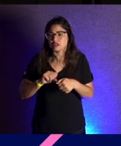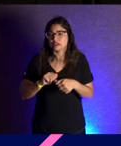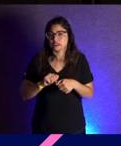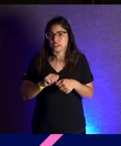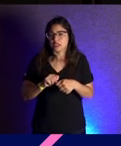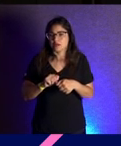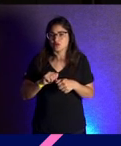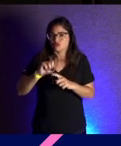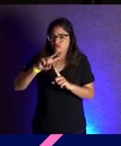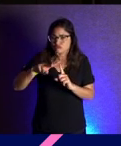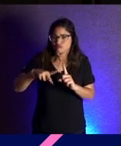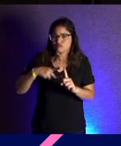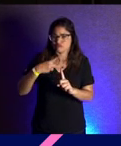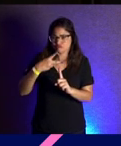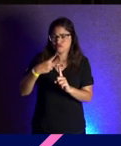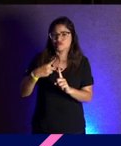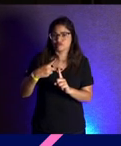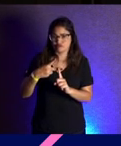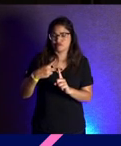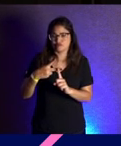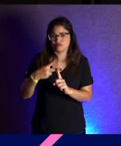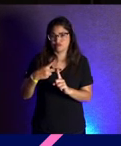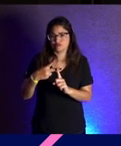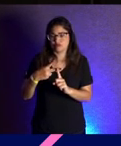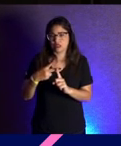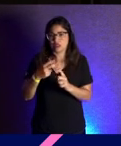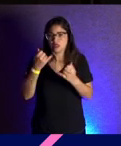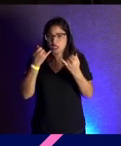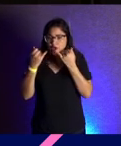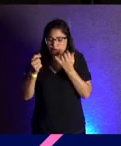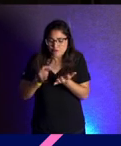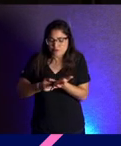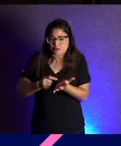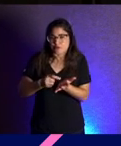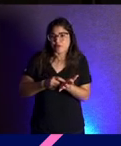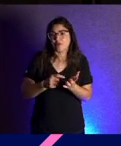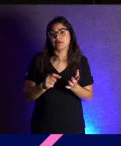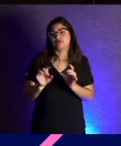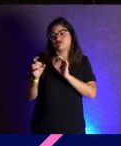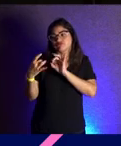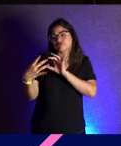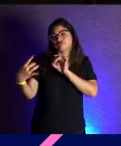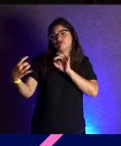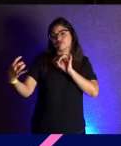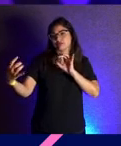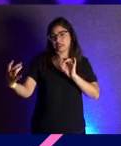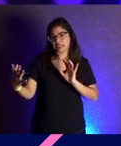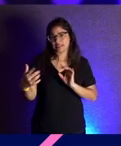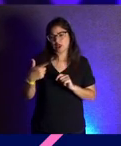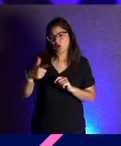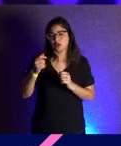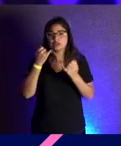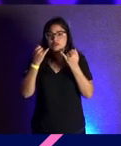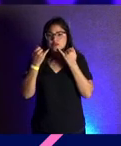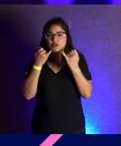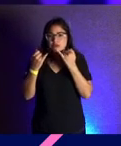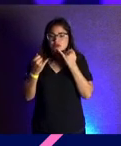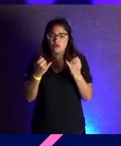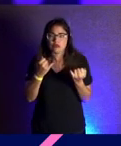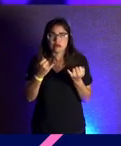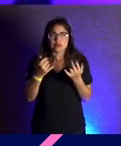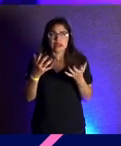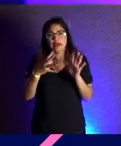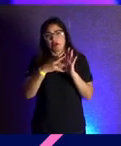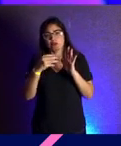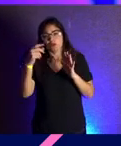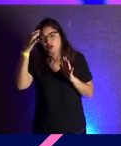identificación estadística, técnica. Y también usando otra información, usando un modelo de inteligencia artificial para extraer datos de textos de